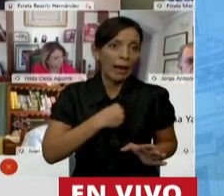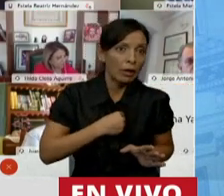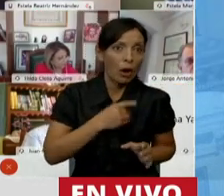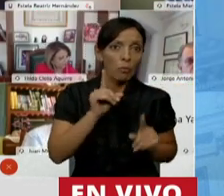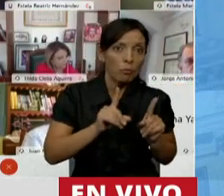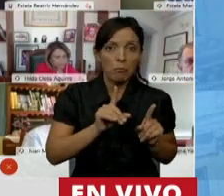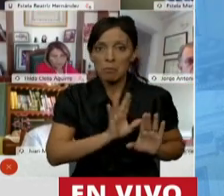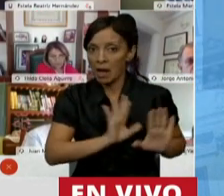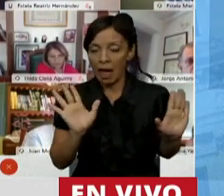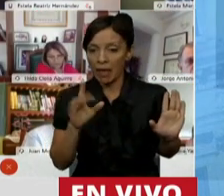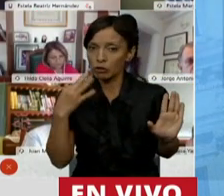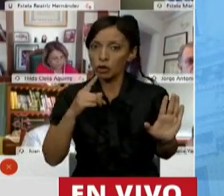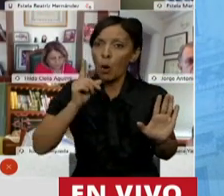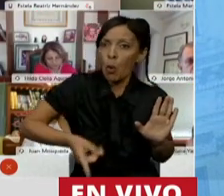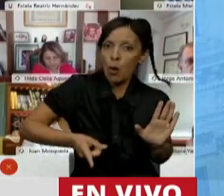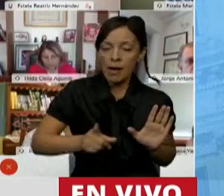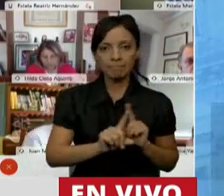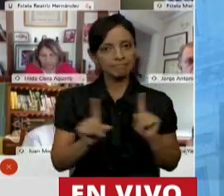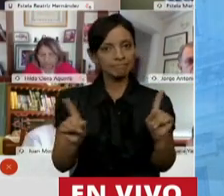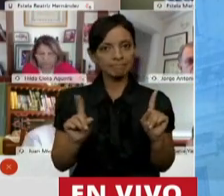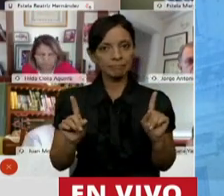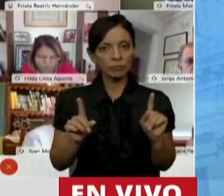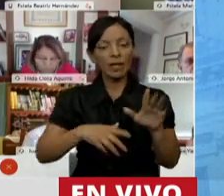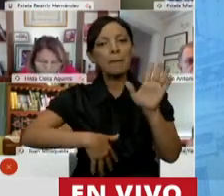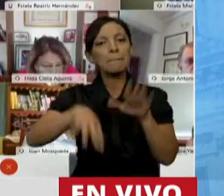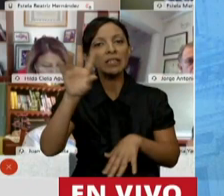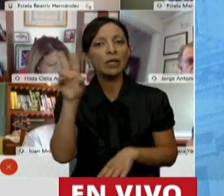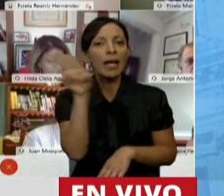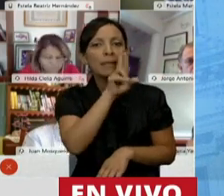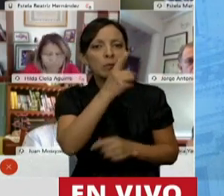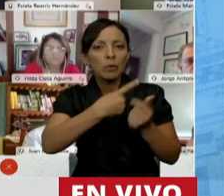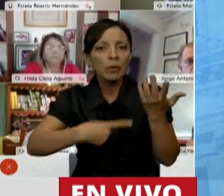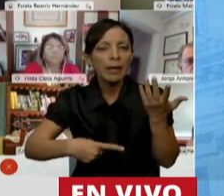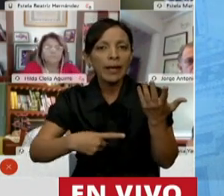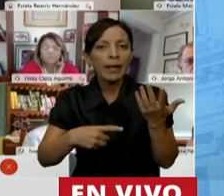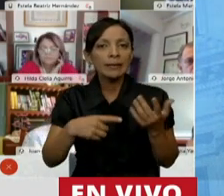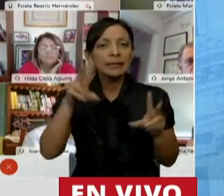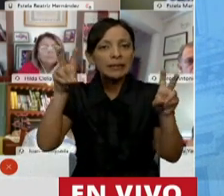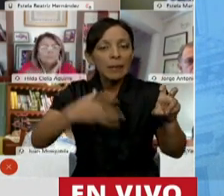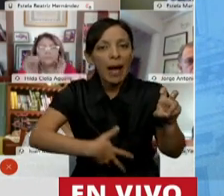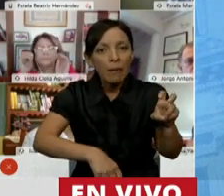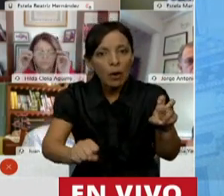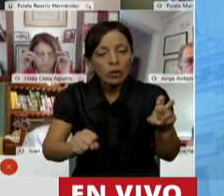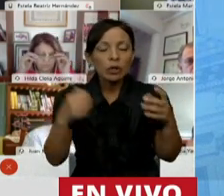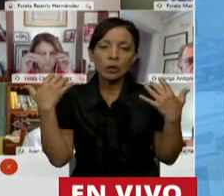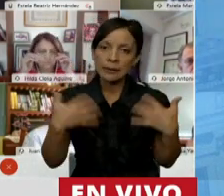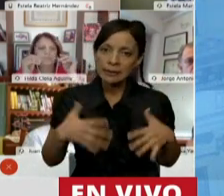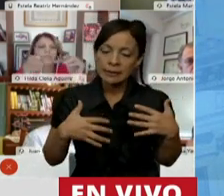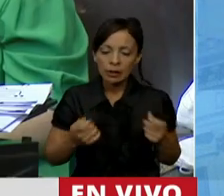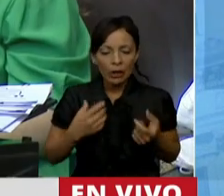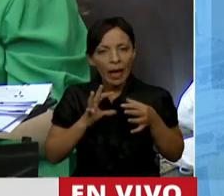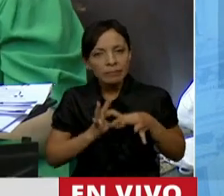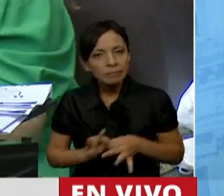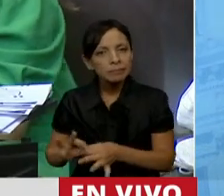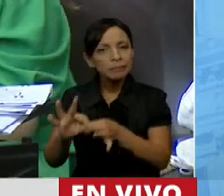penar. A la mayoría de las mujeres el aborto nos atraviesa y nos hermana porque lo sufrimos en el